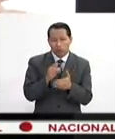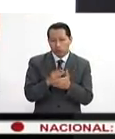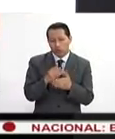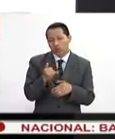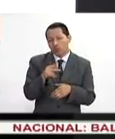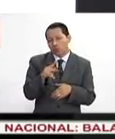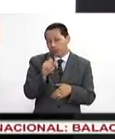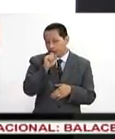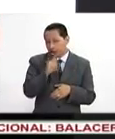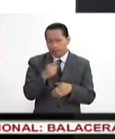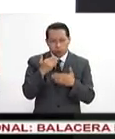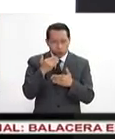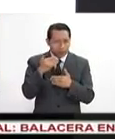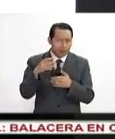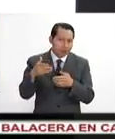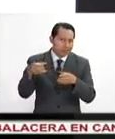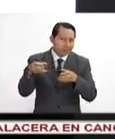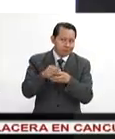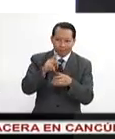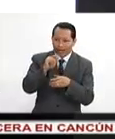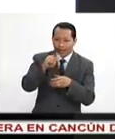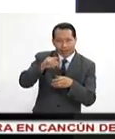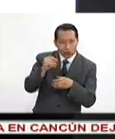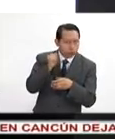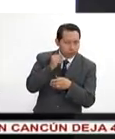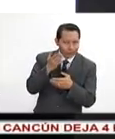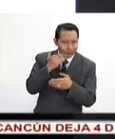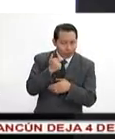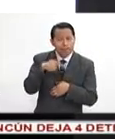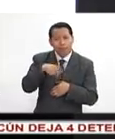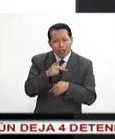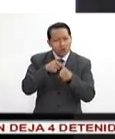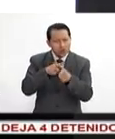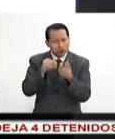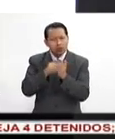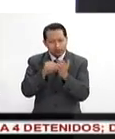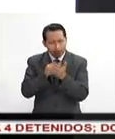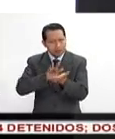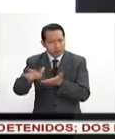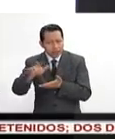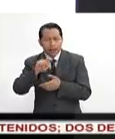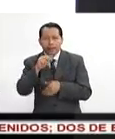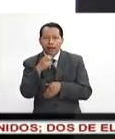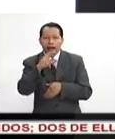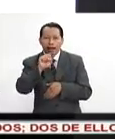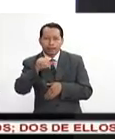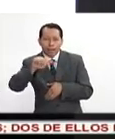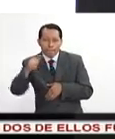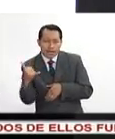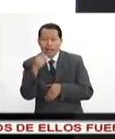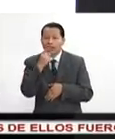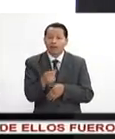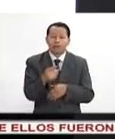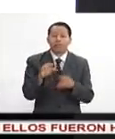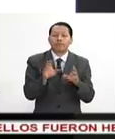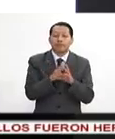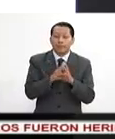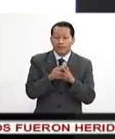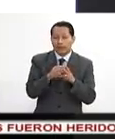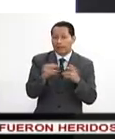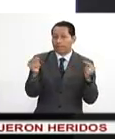que ya no tiene escaños en el Parlamento, apoya estas medidas tan duras de Theresa May. Entonces, considerando que tendría que encontrar